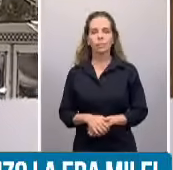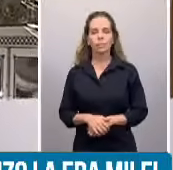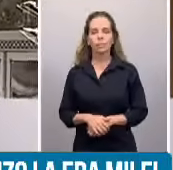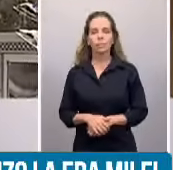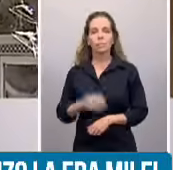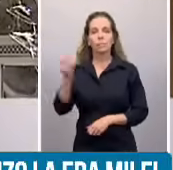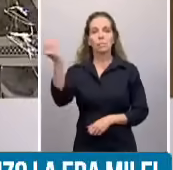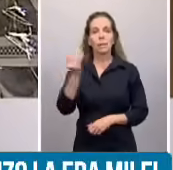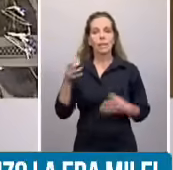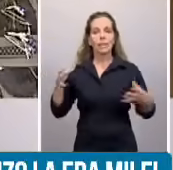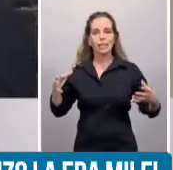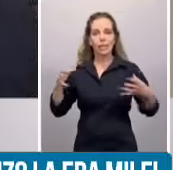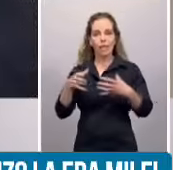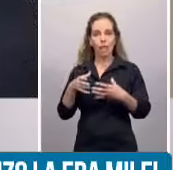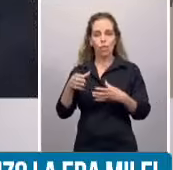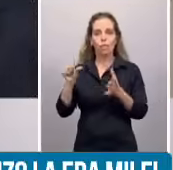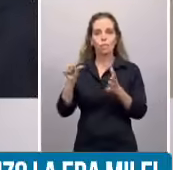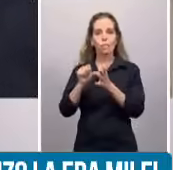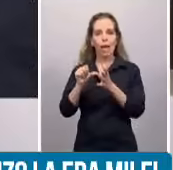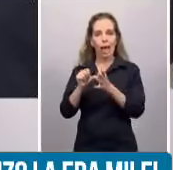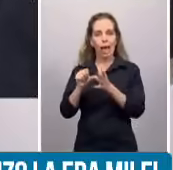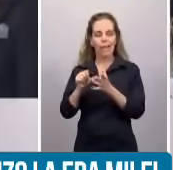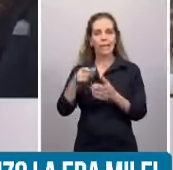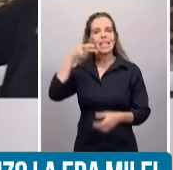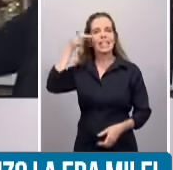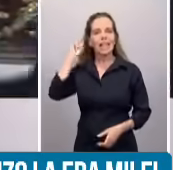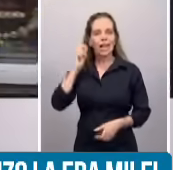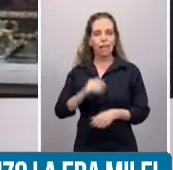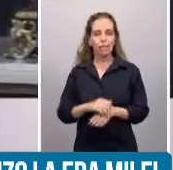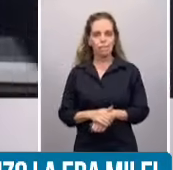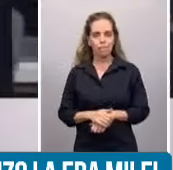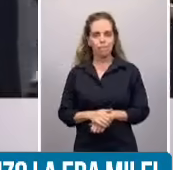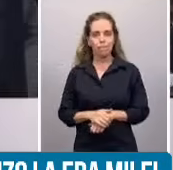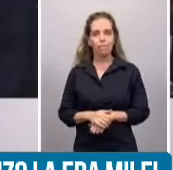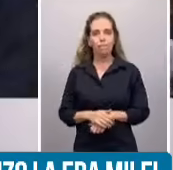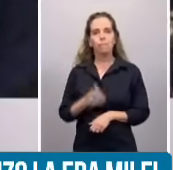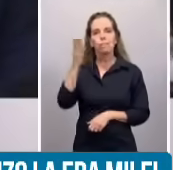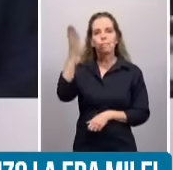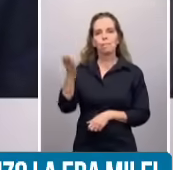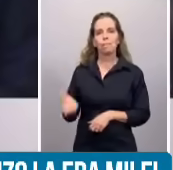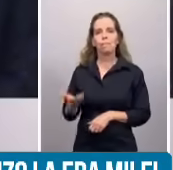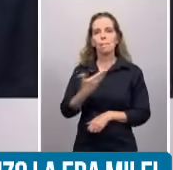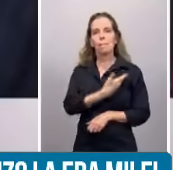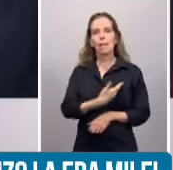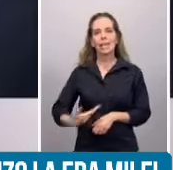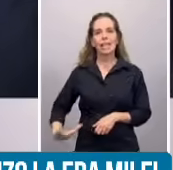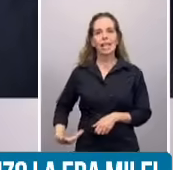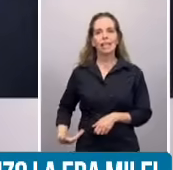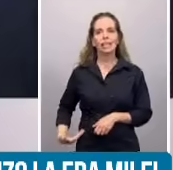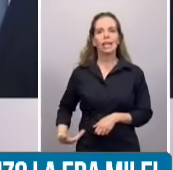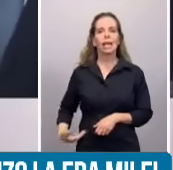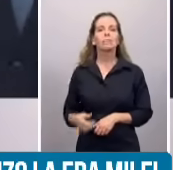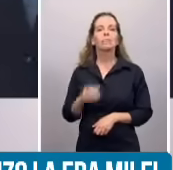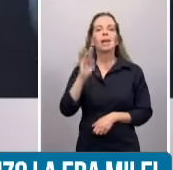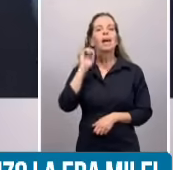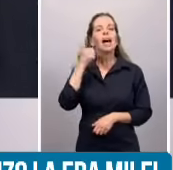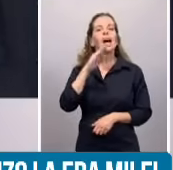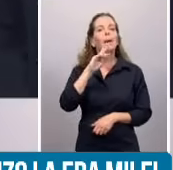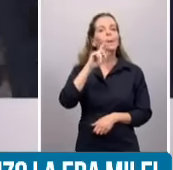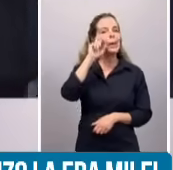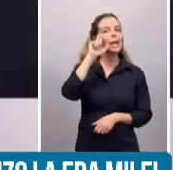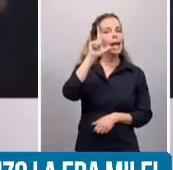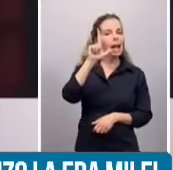estratega en todo esto, lo que tiene que ver con las relaciones y cómo empezar a posicionarse dentro de lo que es el mundo, y ahí estamos viendo precisamente a